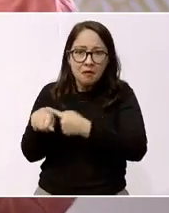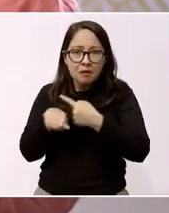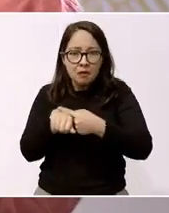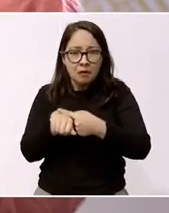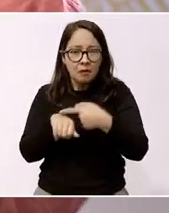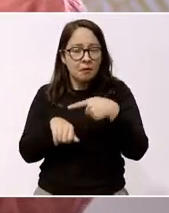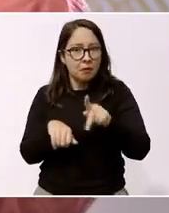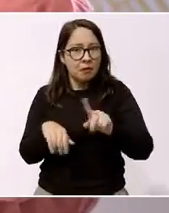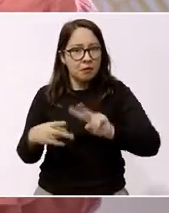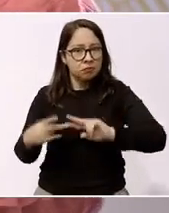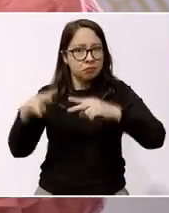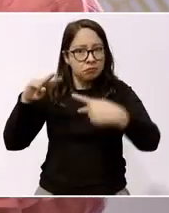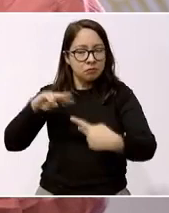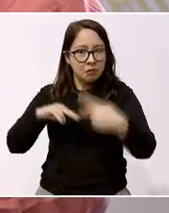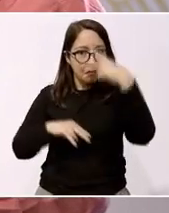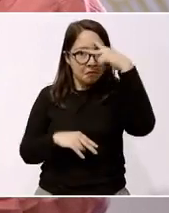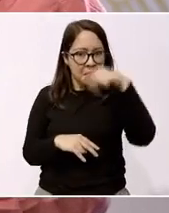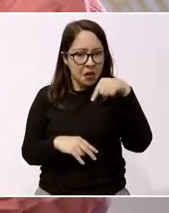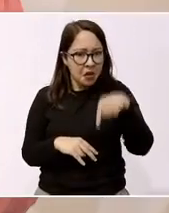muchos asilos de ancianos,